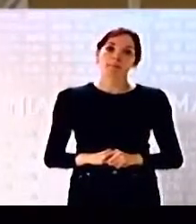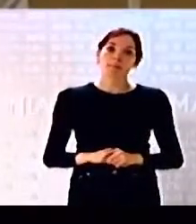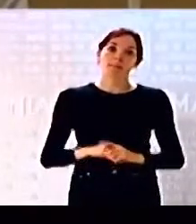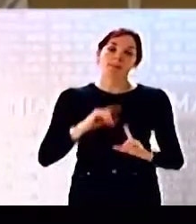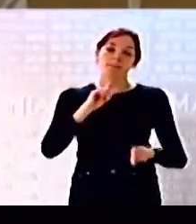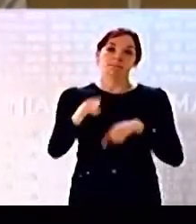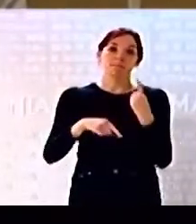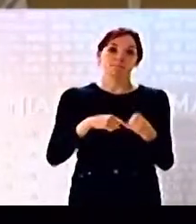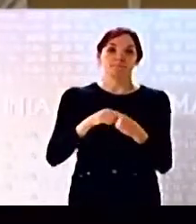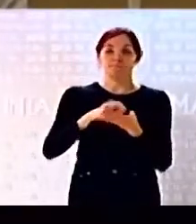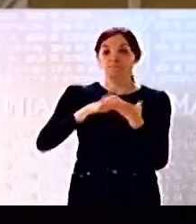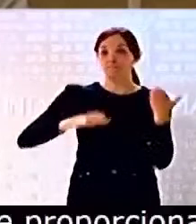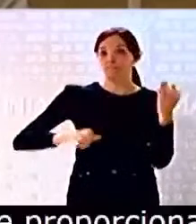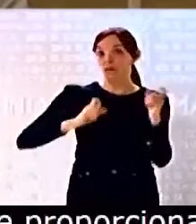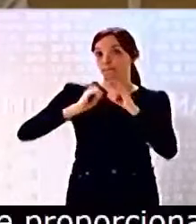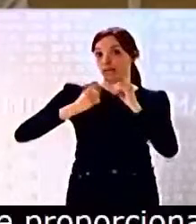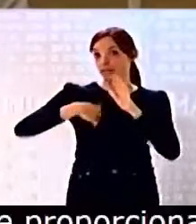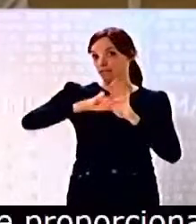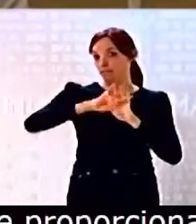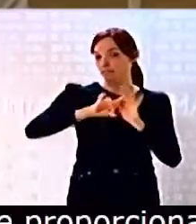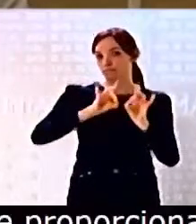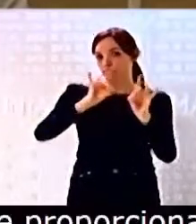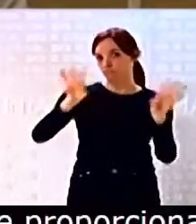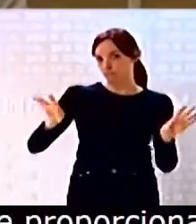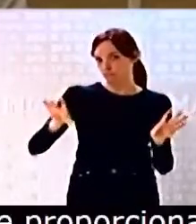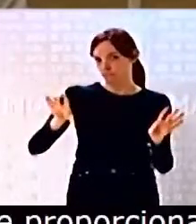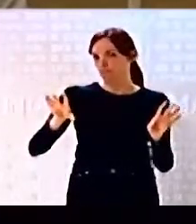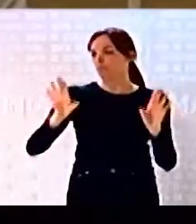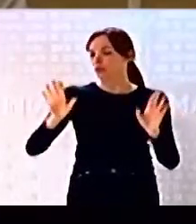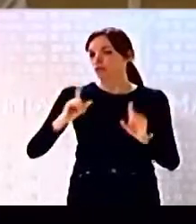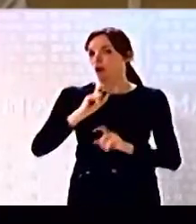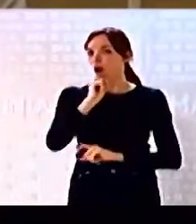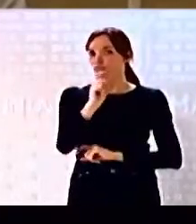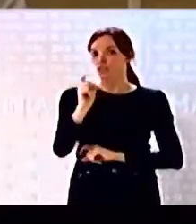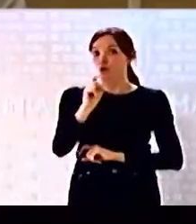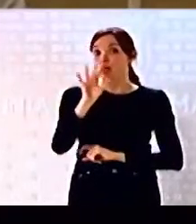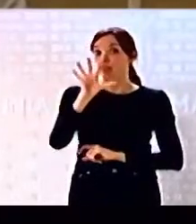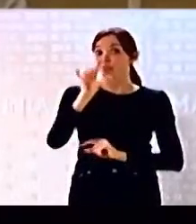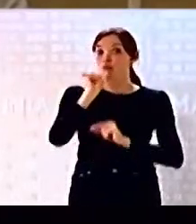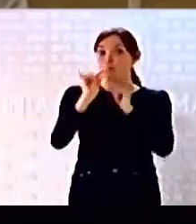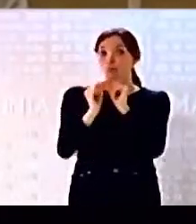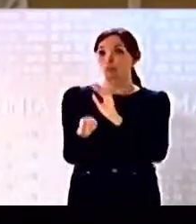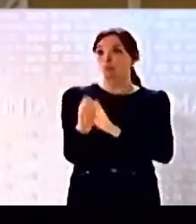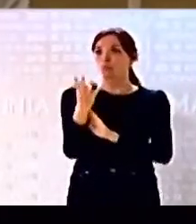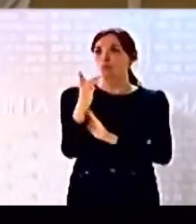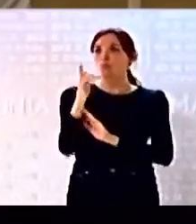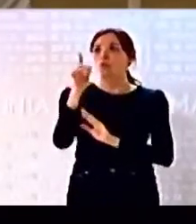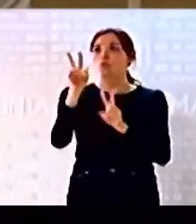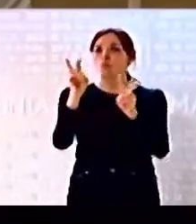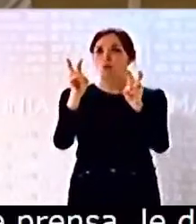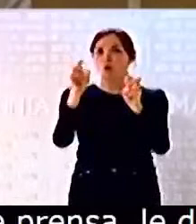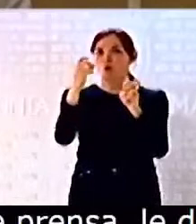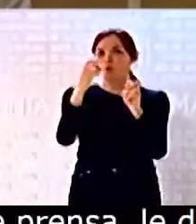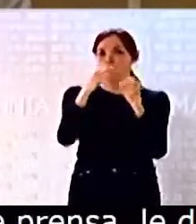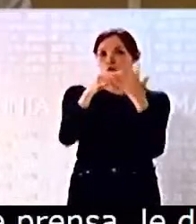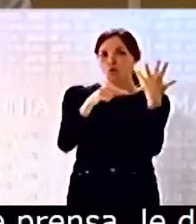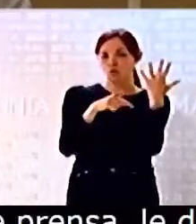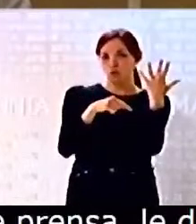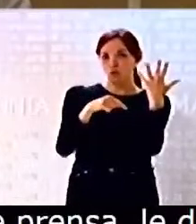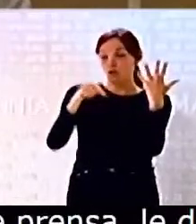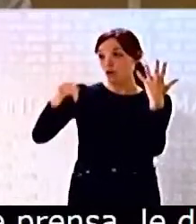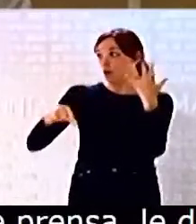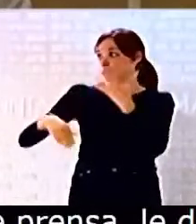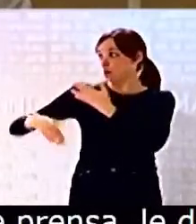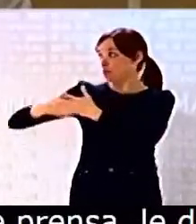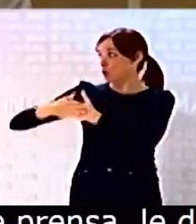la nota de prensa, le digo que hemos declarado 5 brotes nuevos hoy y hemos cerrado 2 brotes. Los